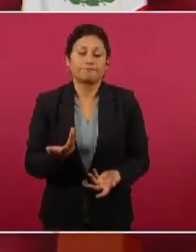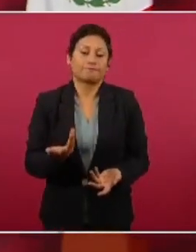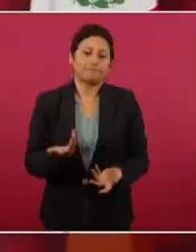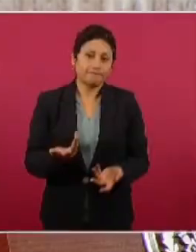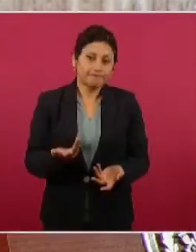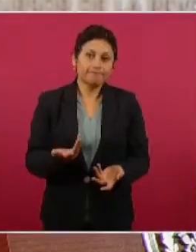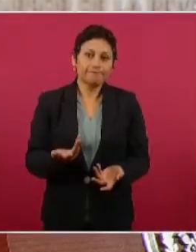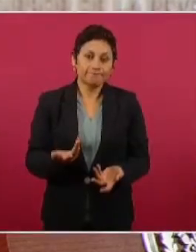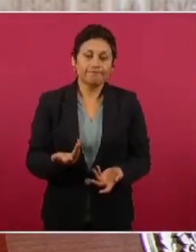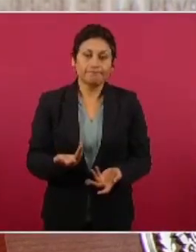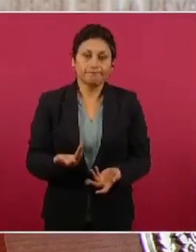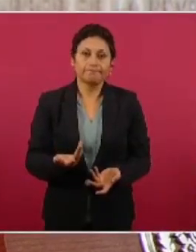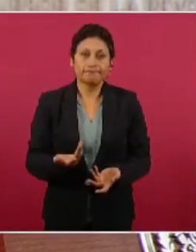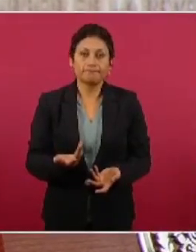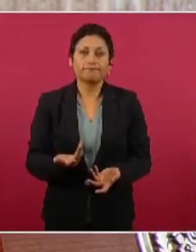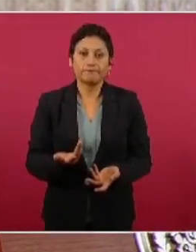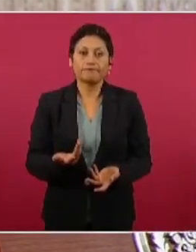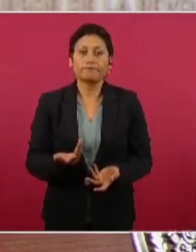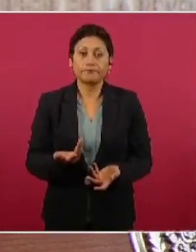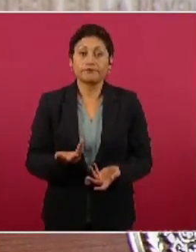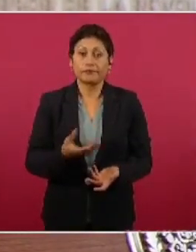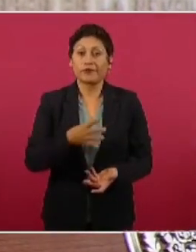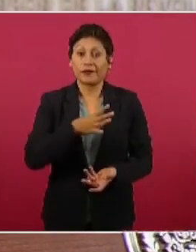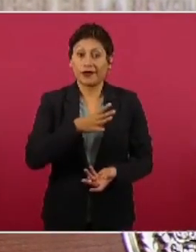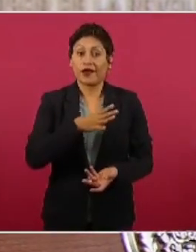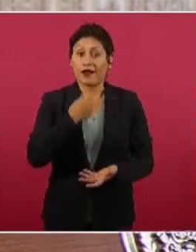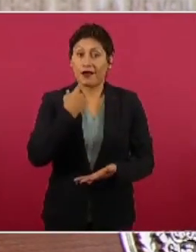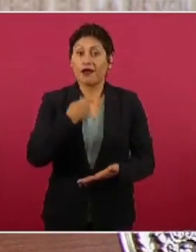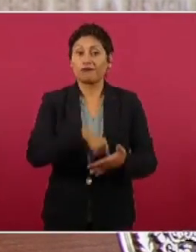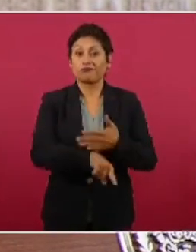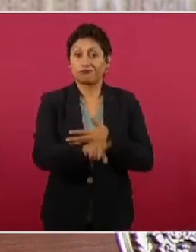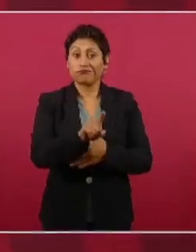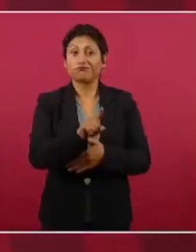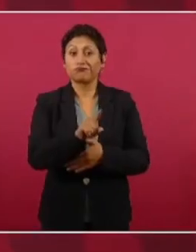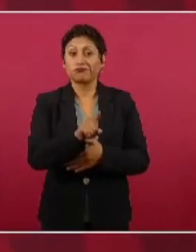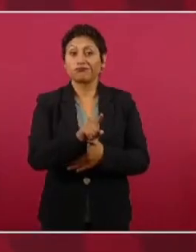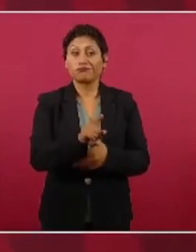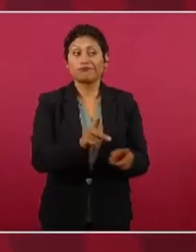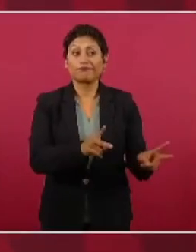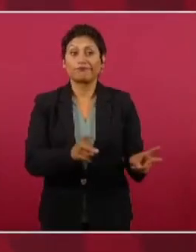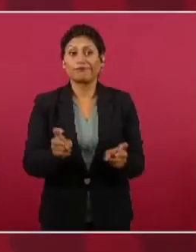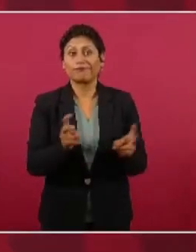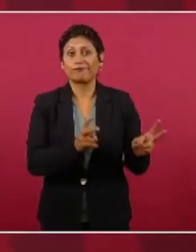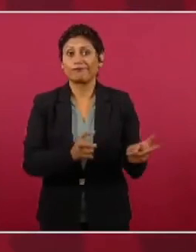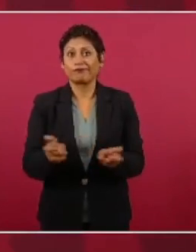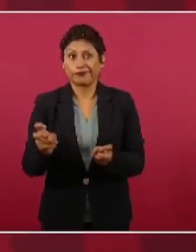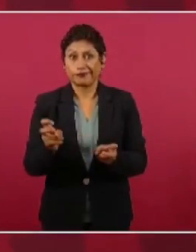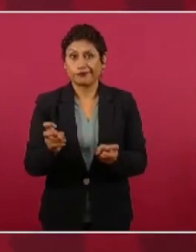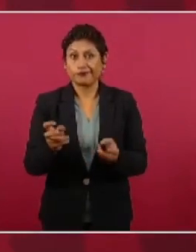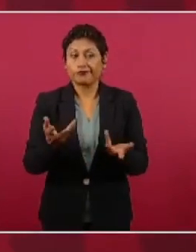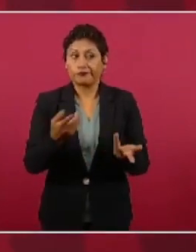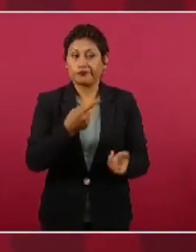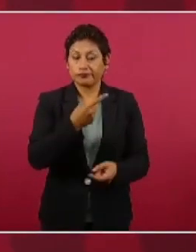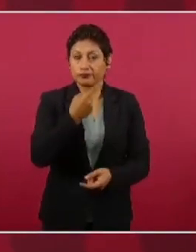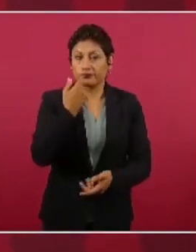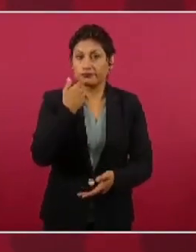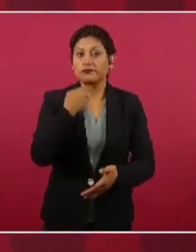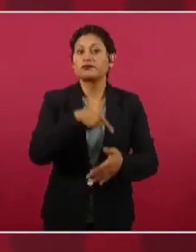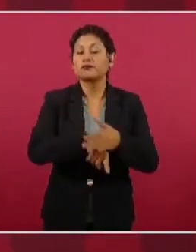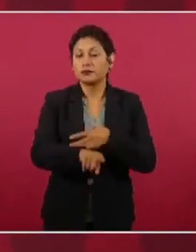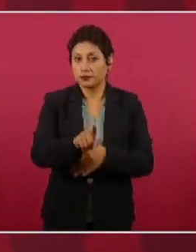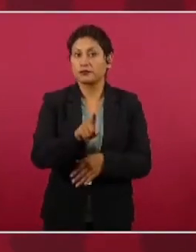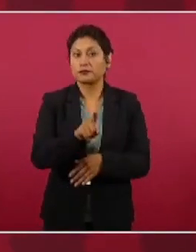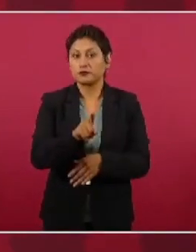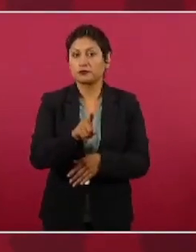también hay acusaciones de contrabando de combustible y se les